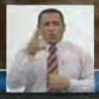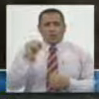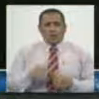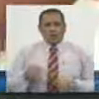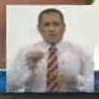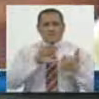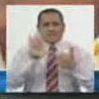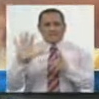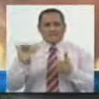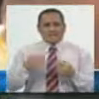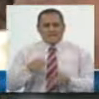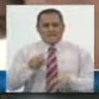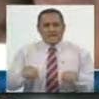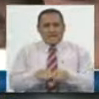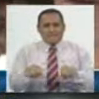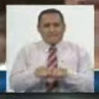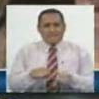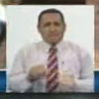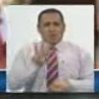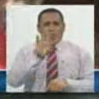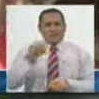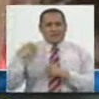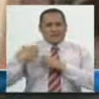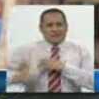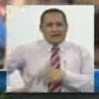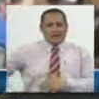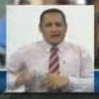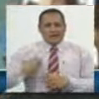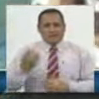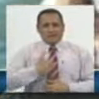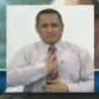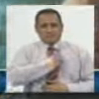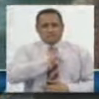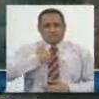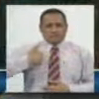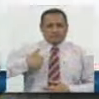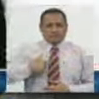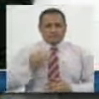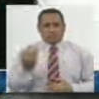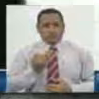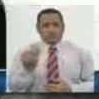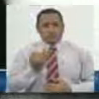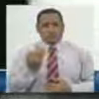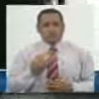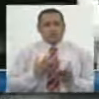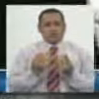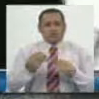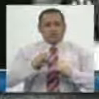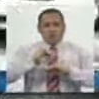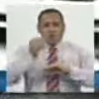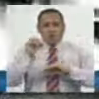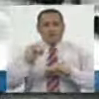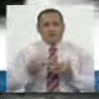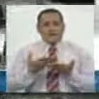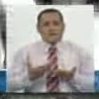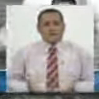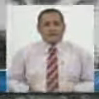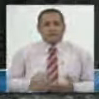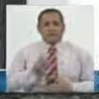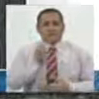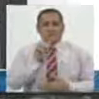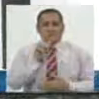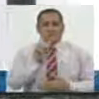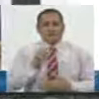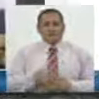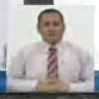de zapatos, 40 carteras, perfumes de reconocidas marcas internacionales y joyas de oro por un peso de 2